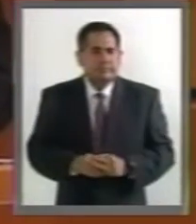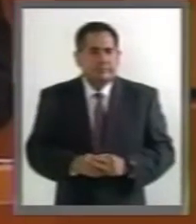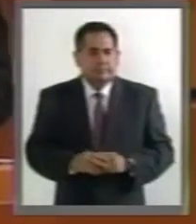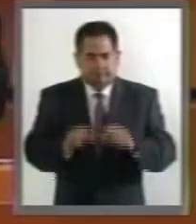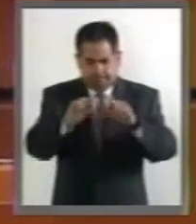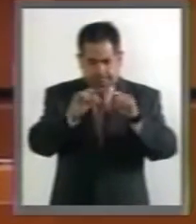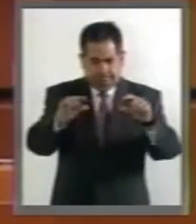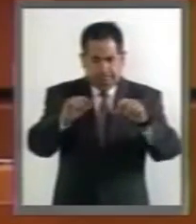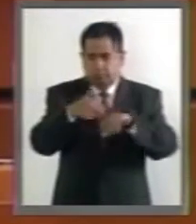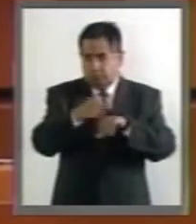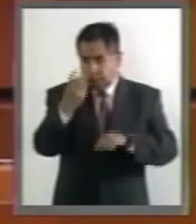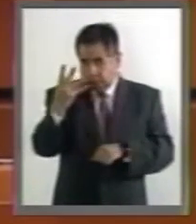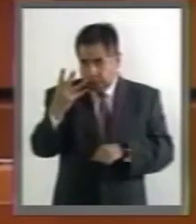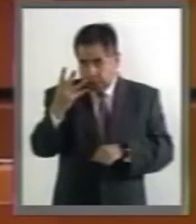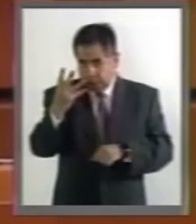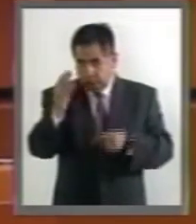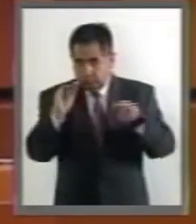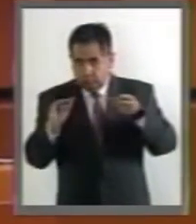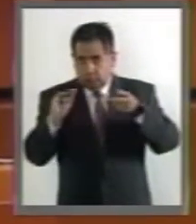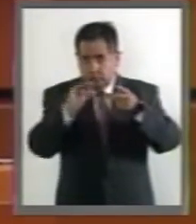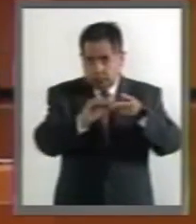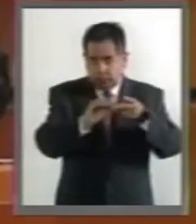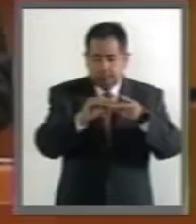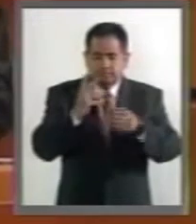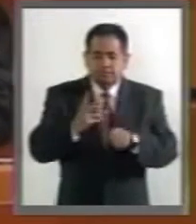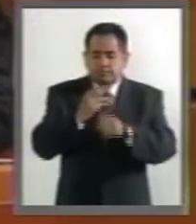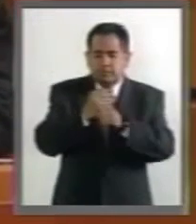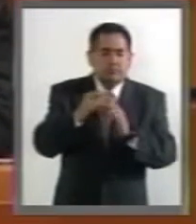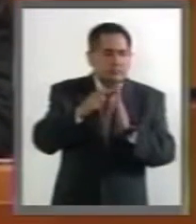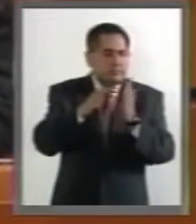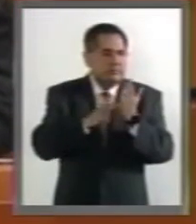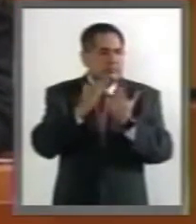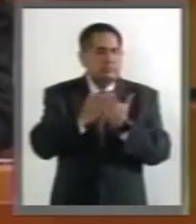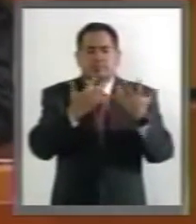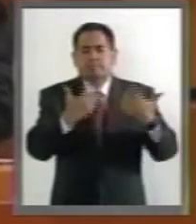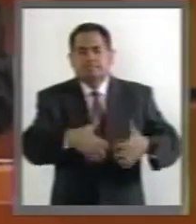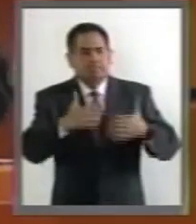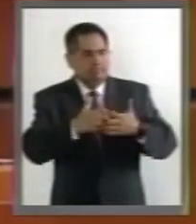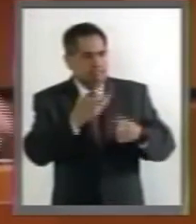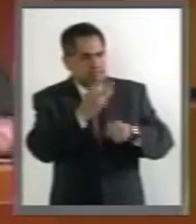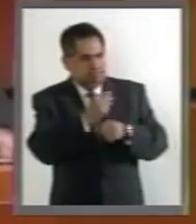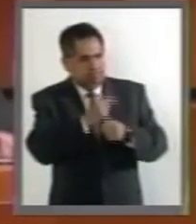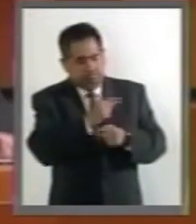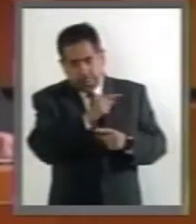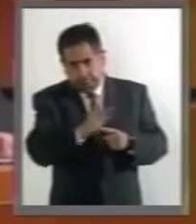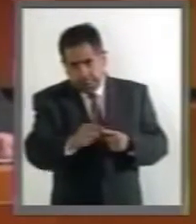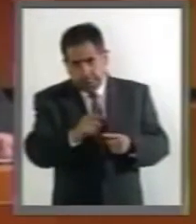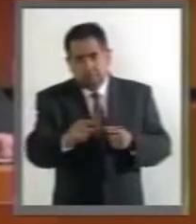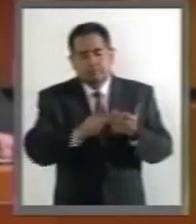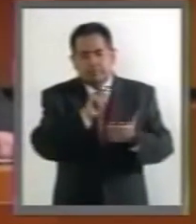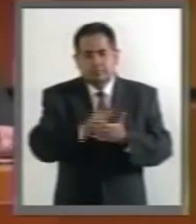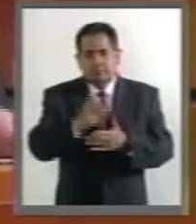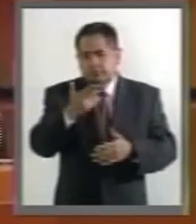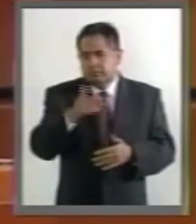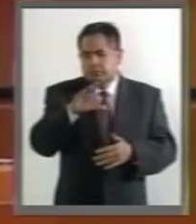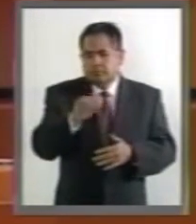título cuarto, disposiciones aplicables a la industria de hidrocarburos de la Ley de